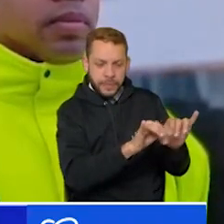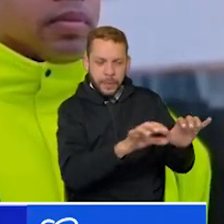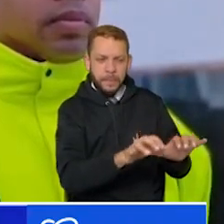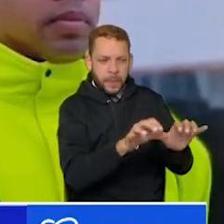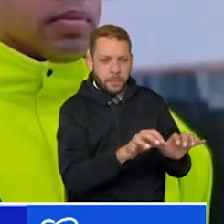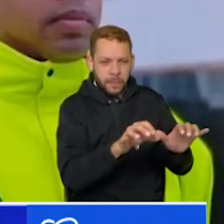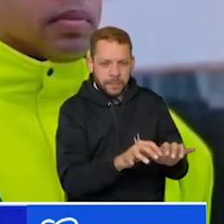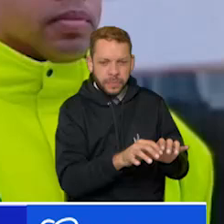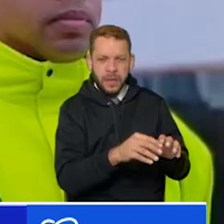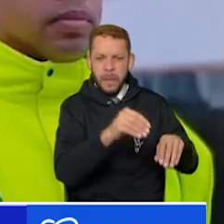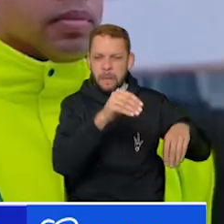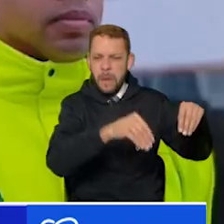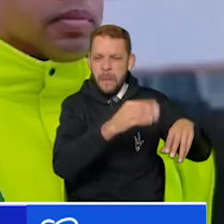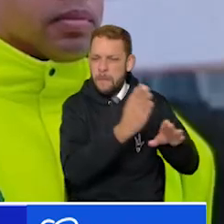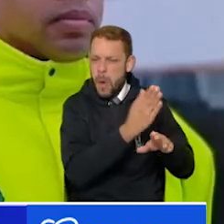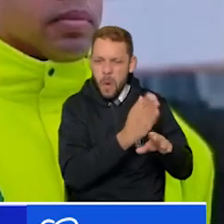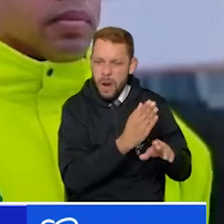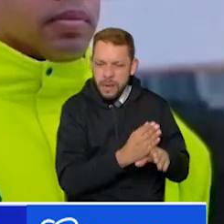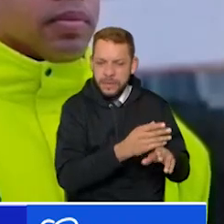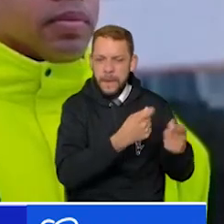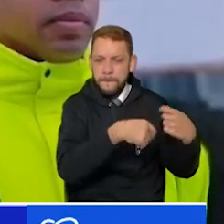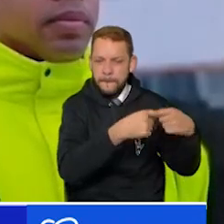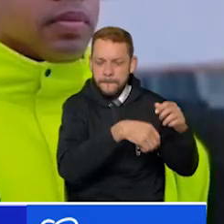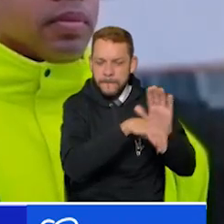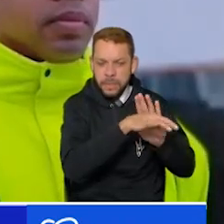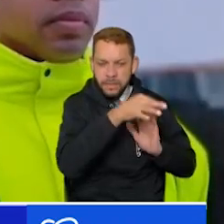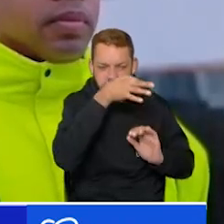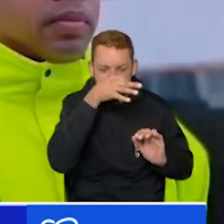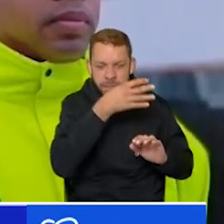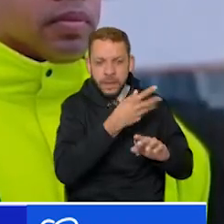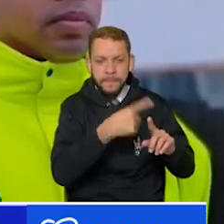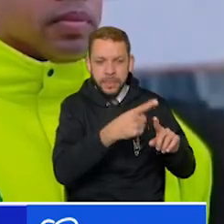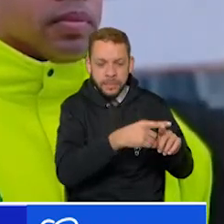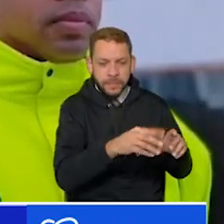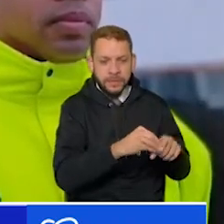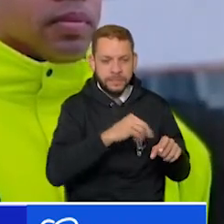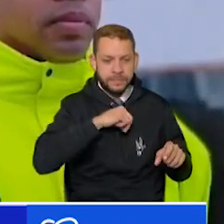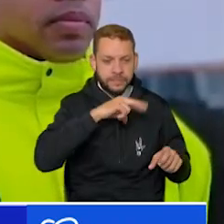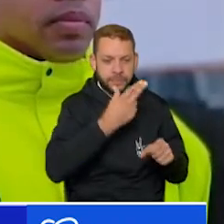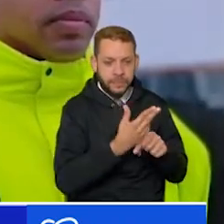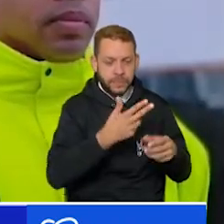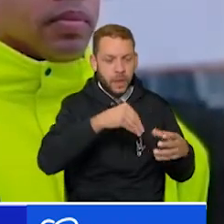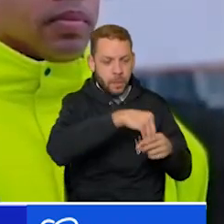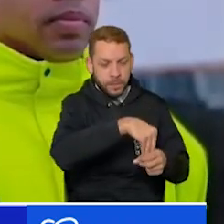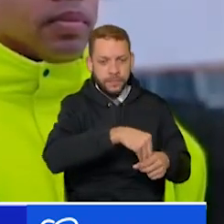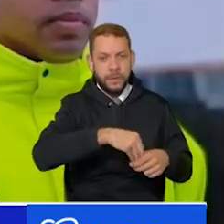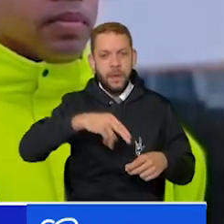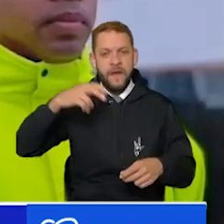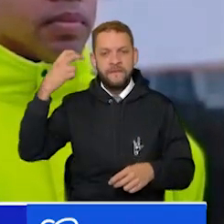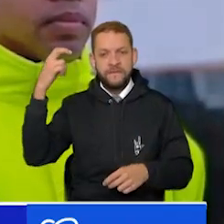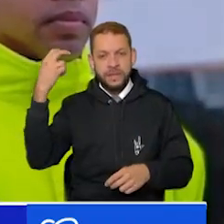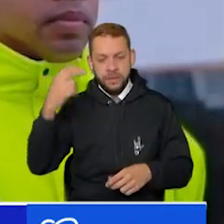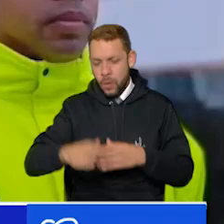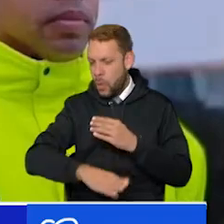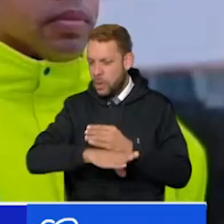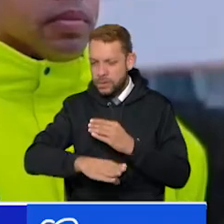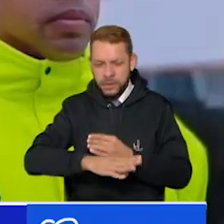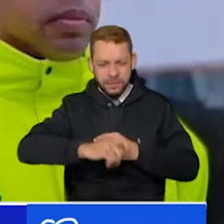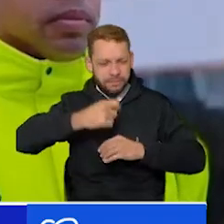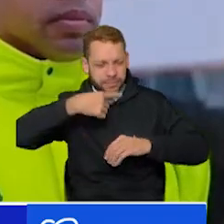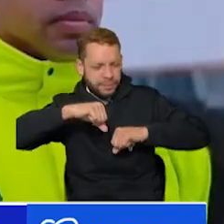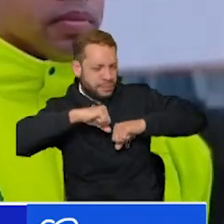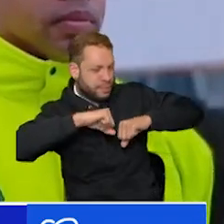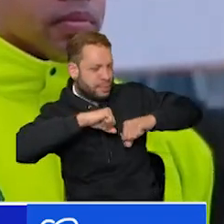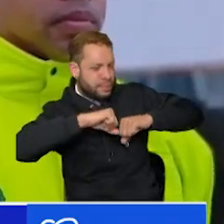los delitos previamente mencionados. El Departamento de Policía Quindío y la Fiscalía General de la Nación continúan trabajando en aras